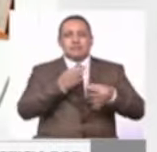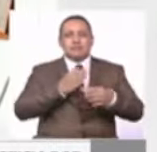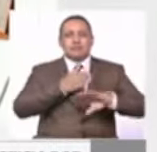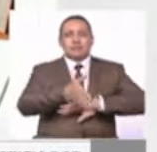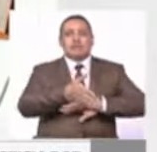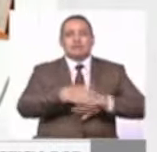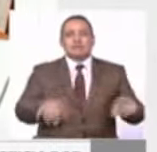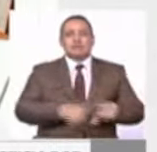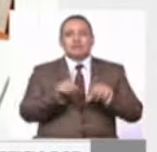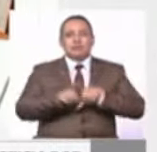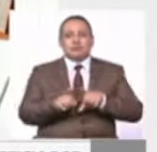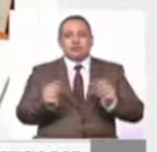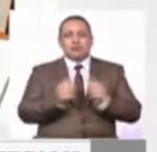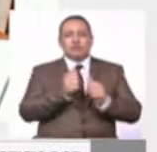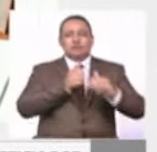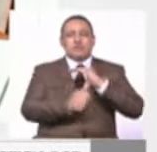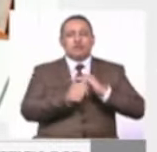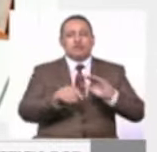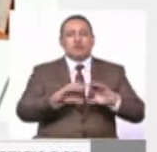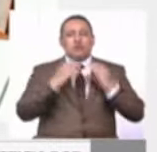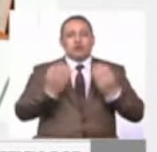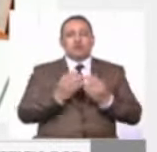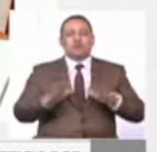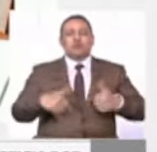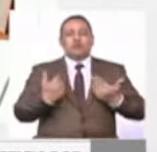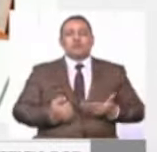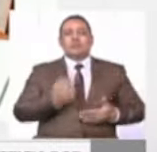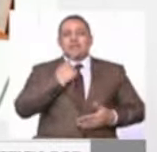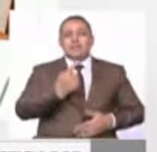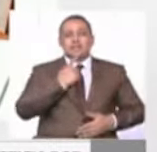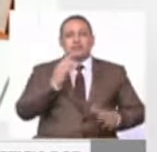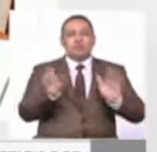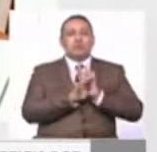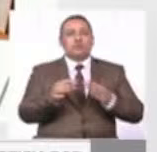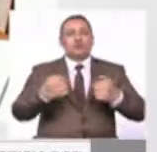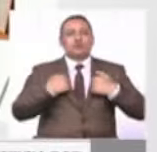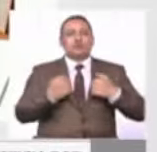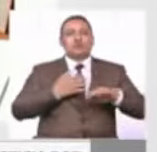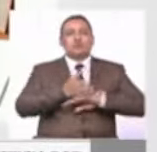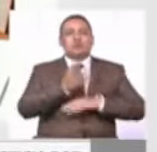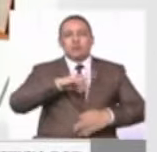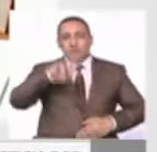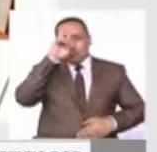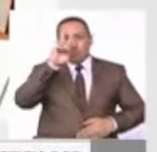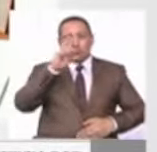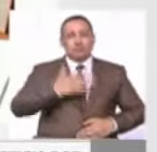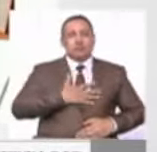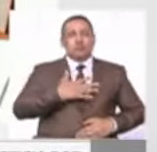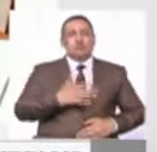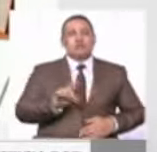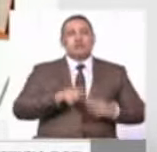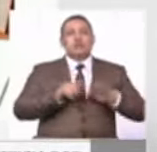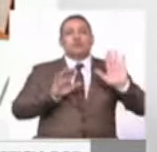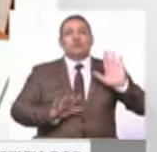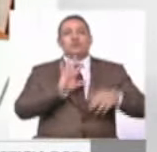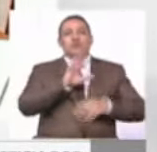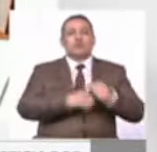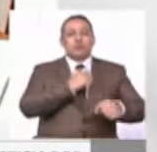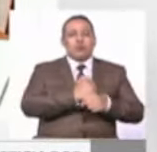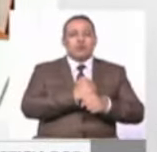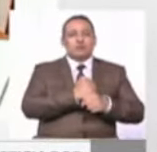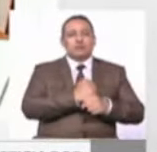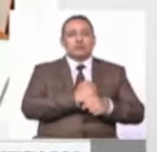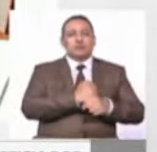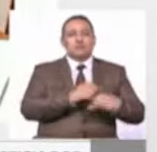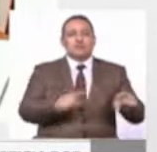postular al congreso él no podría decir Señor yo cuando postul era peruano y he Jurado por 5 años me